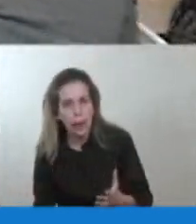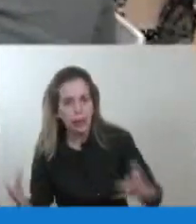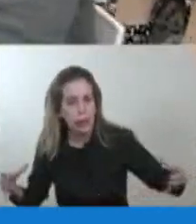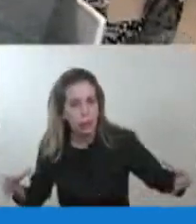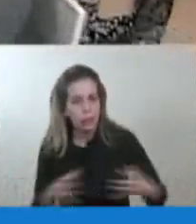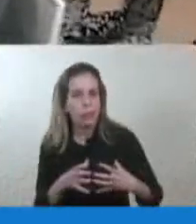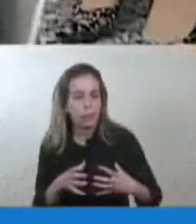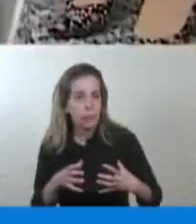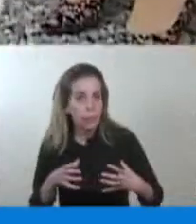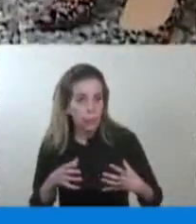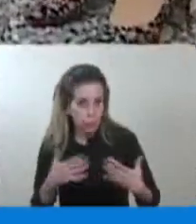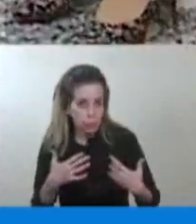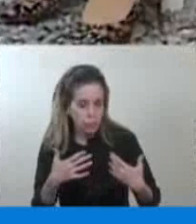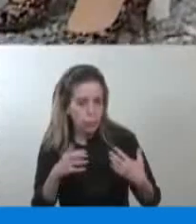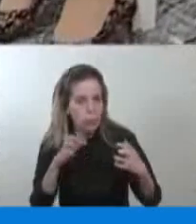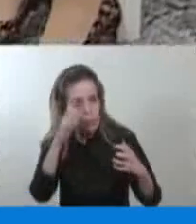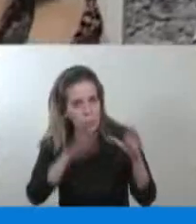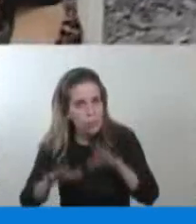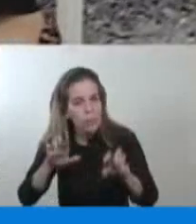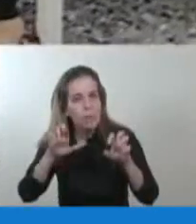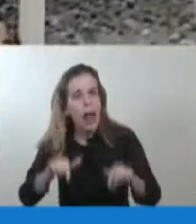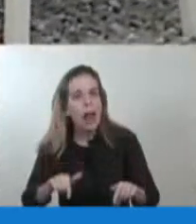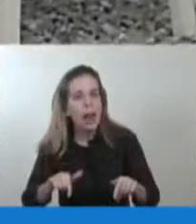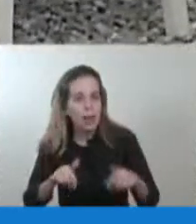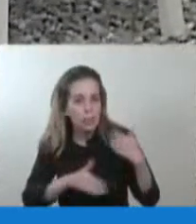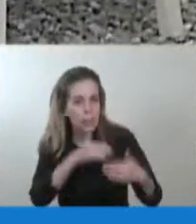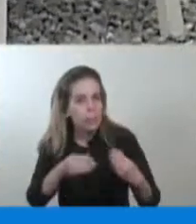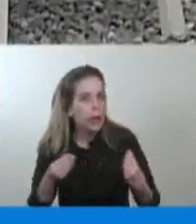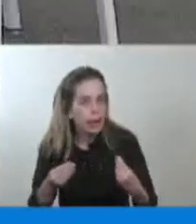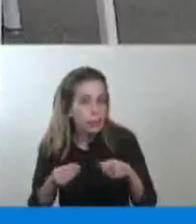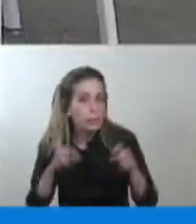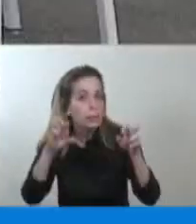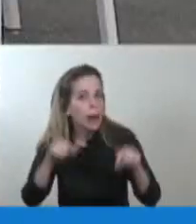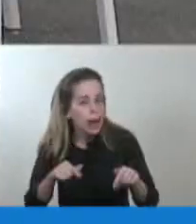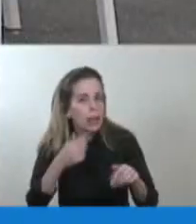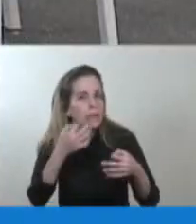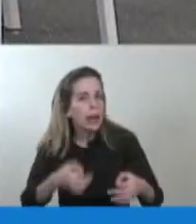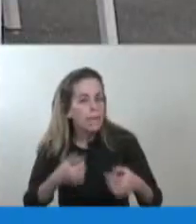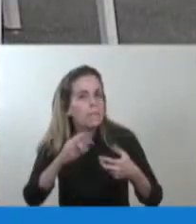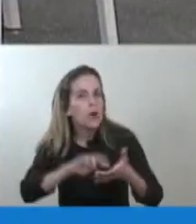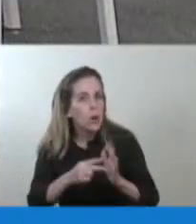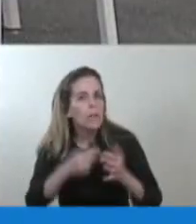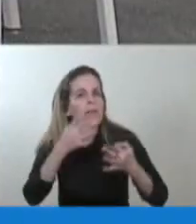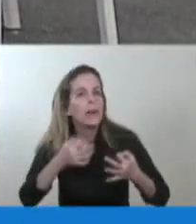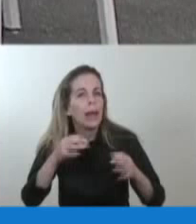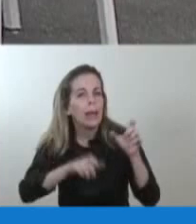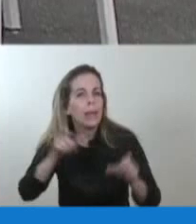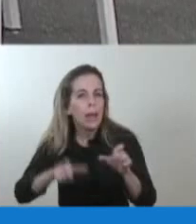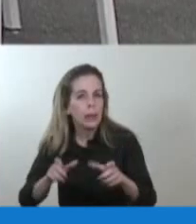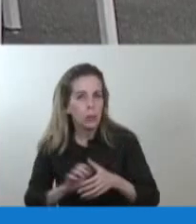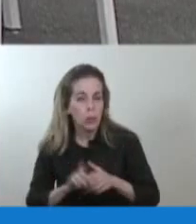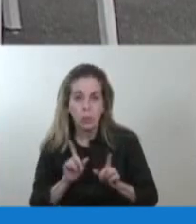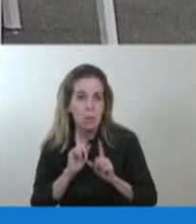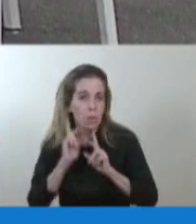pudiésemos llevar adelante un plan es un plan que atiende los problemas reales de la gente que fue bien dicho recién